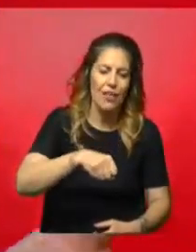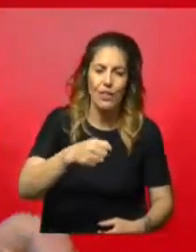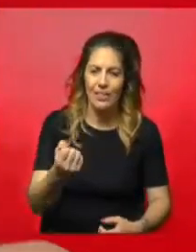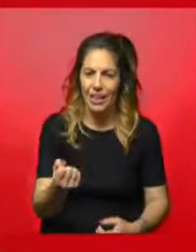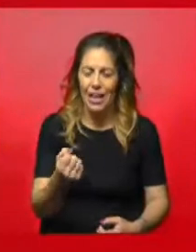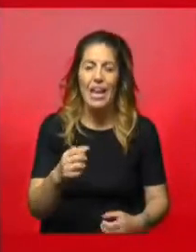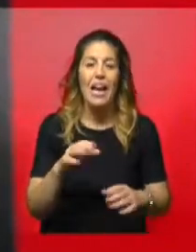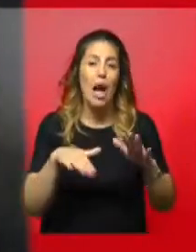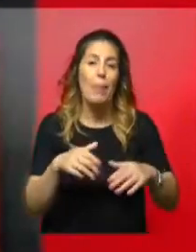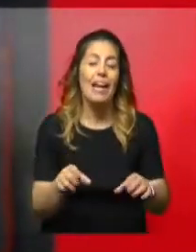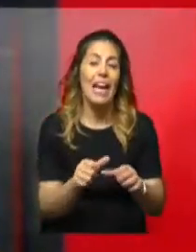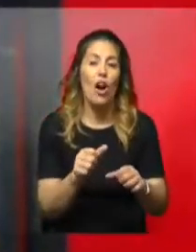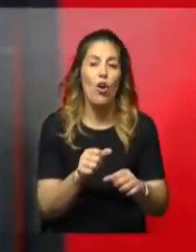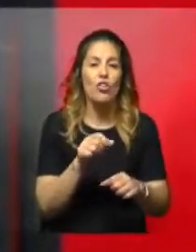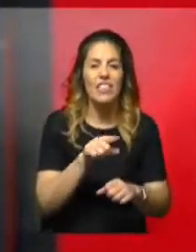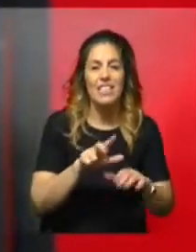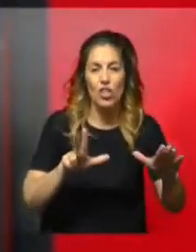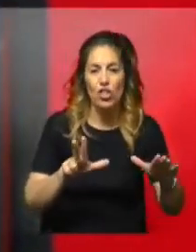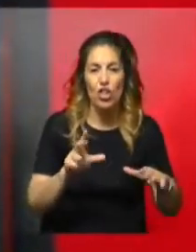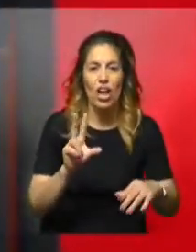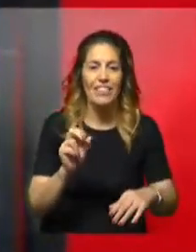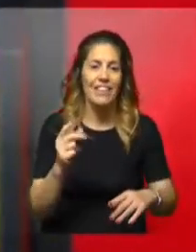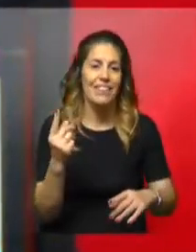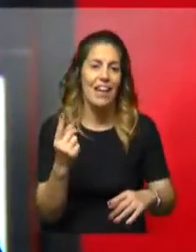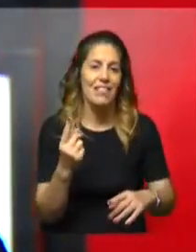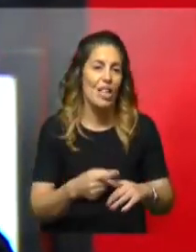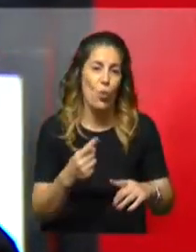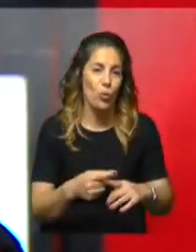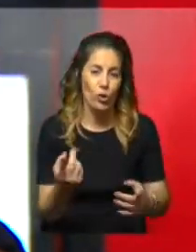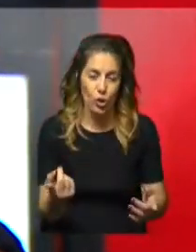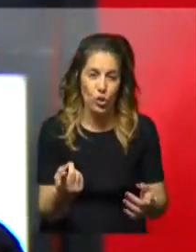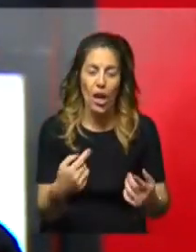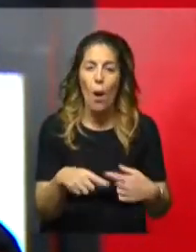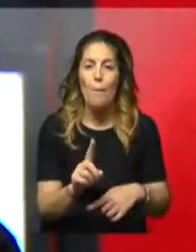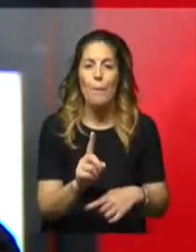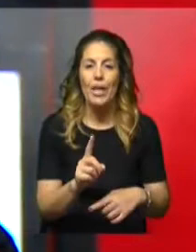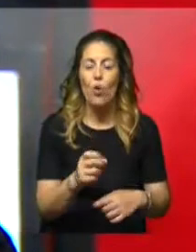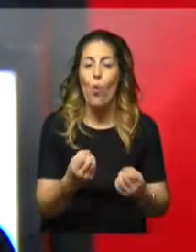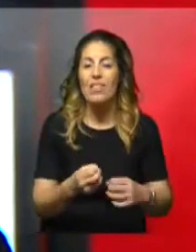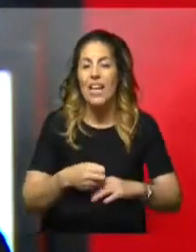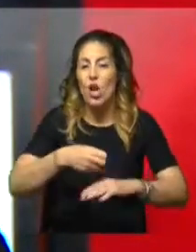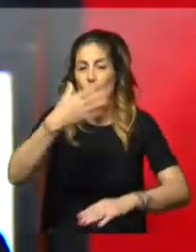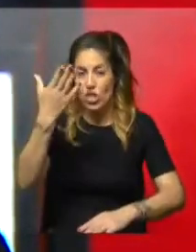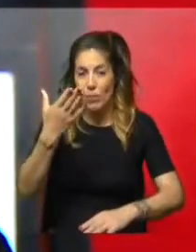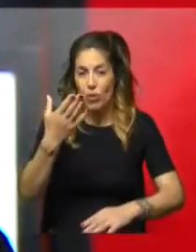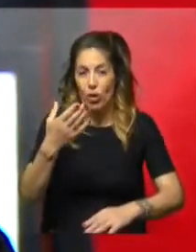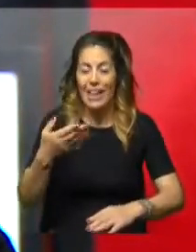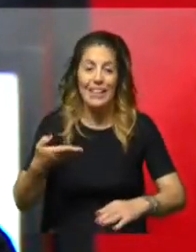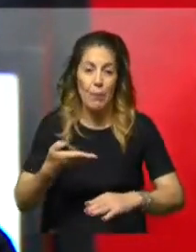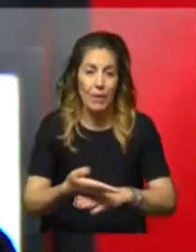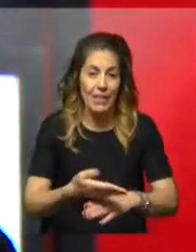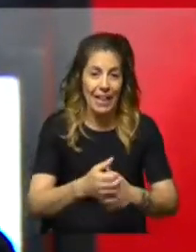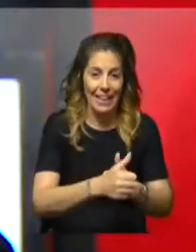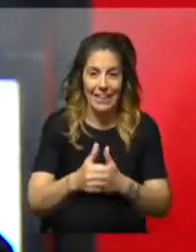me explico Entonces el concepto y Cuál es el concepto el que uno quiere aplicar o el que te pide este cliente